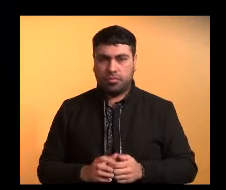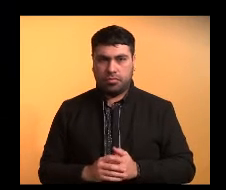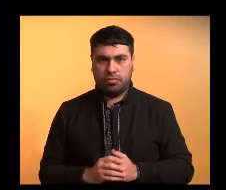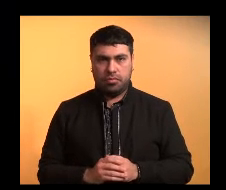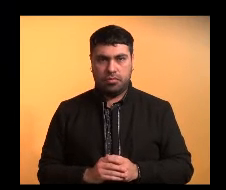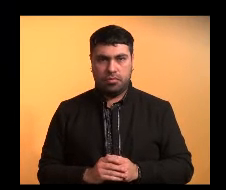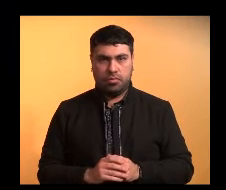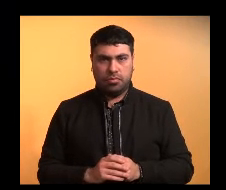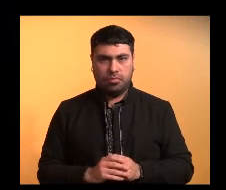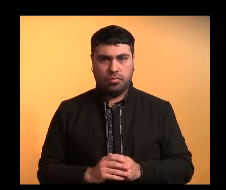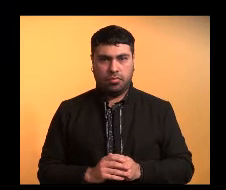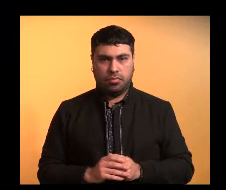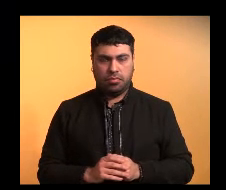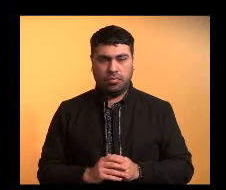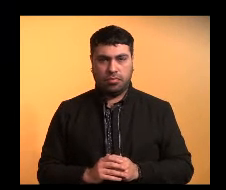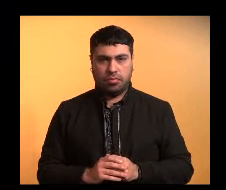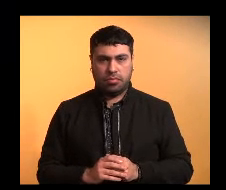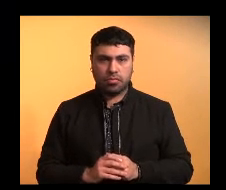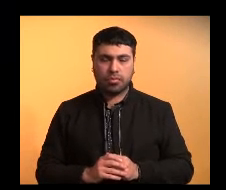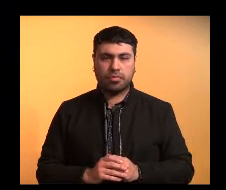de marea. Esto es,